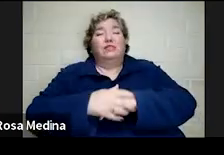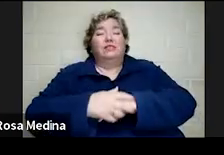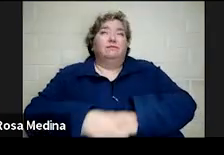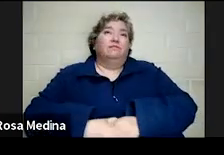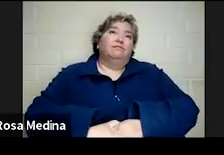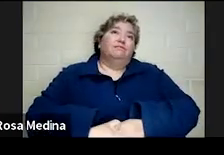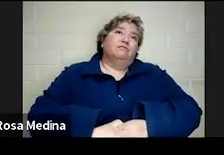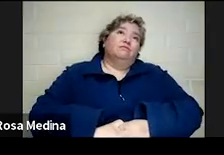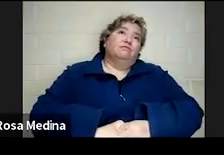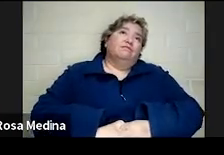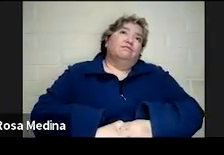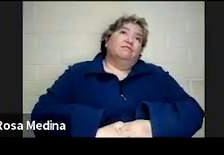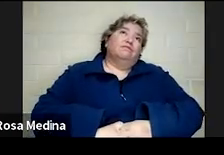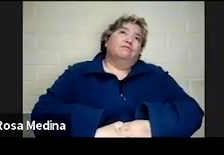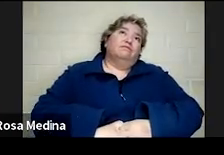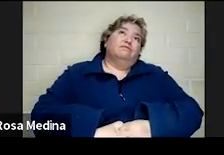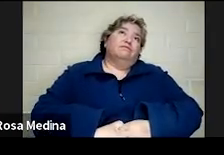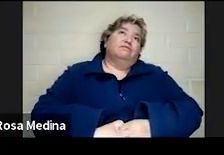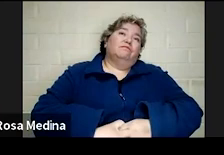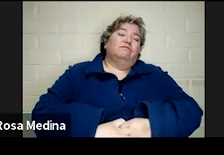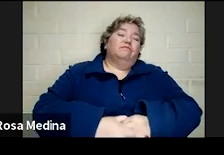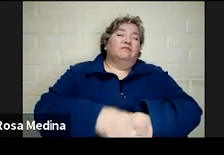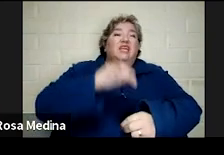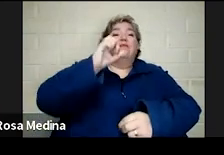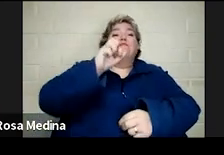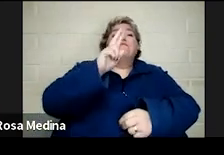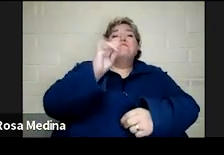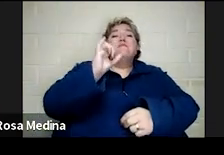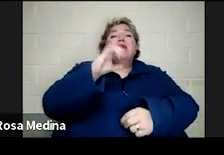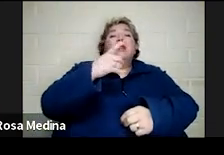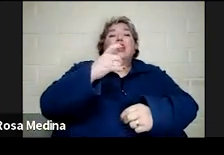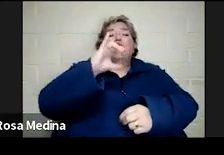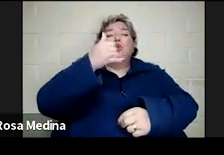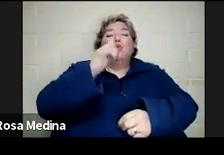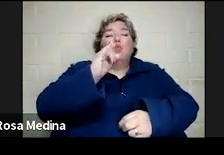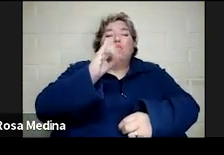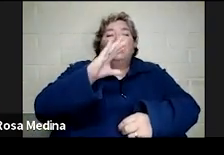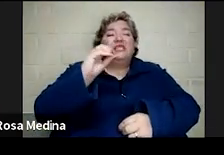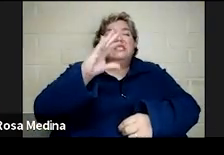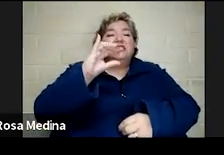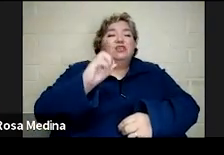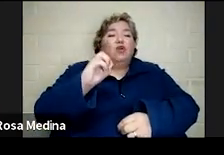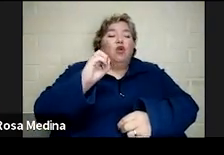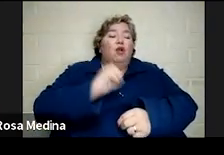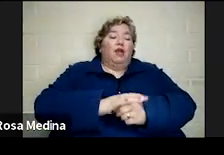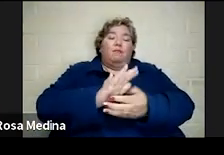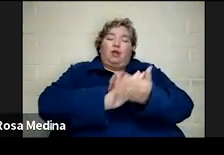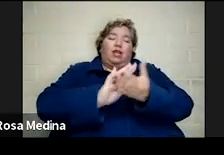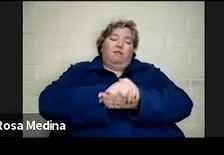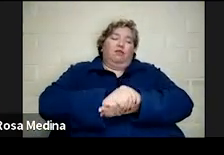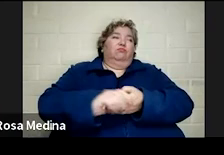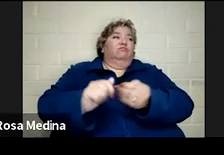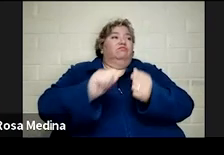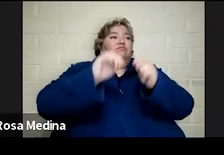¿cómo se dice? Perjudicados por esta falta de intervención, de apoyo, porque muchos, por ejemplo, este